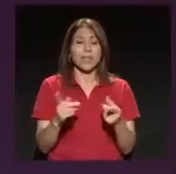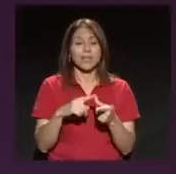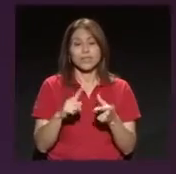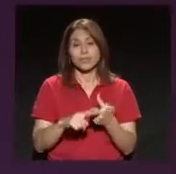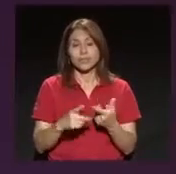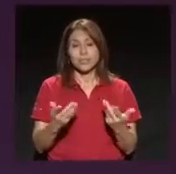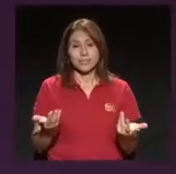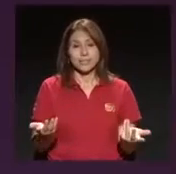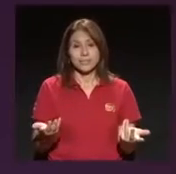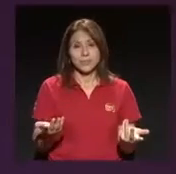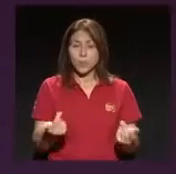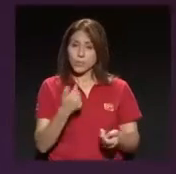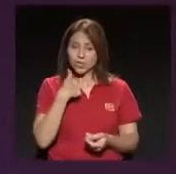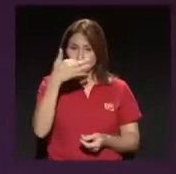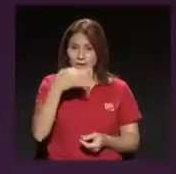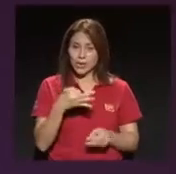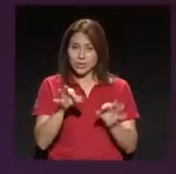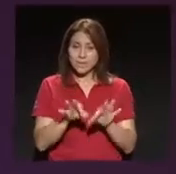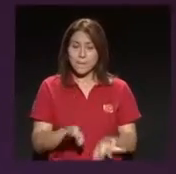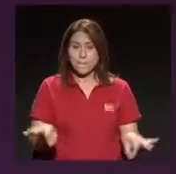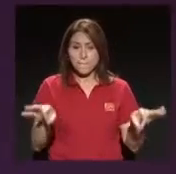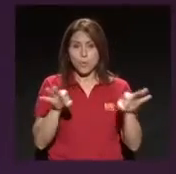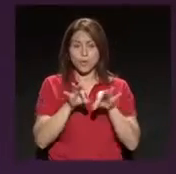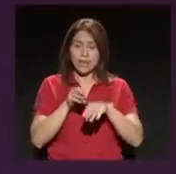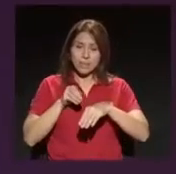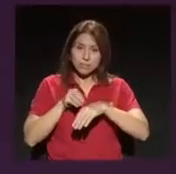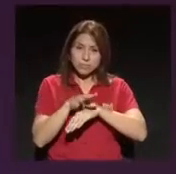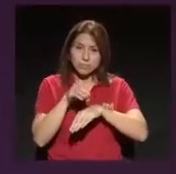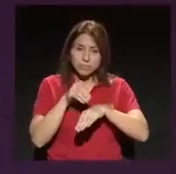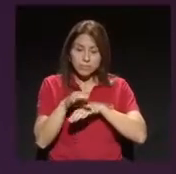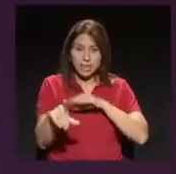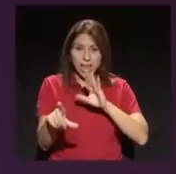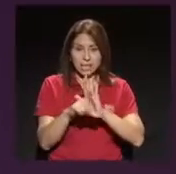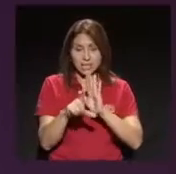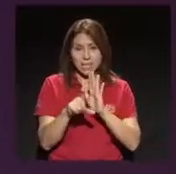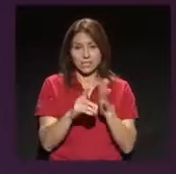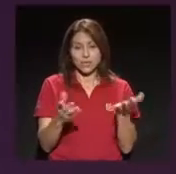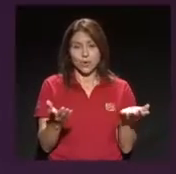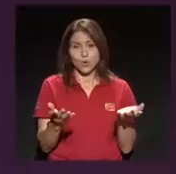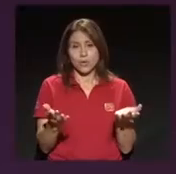Entonces, pues yo creo que es importante incidir en la legislación, ¿verdad?,